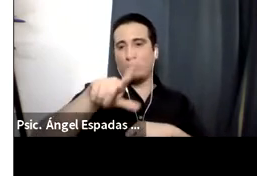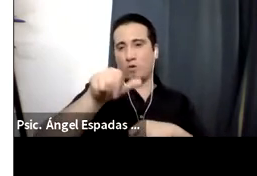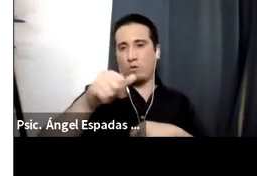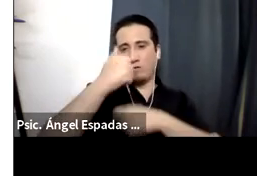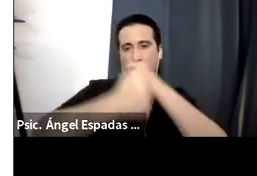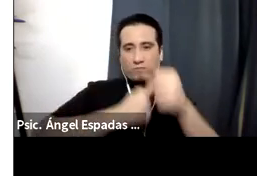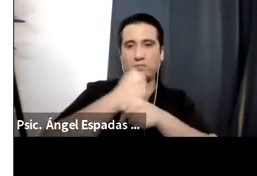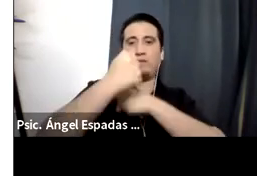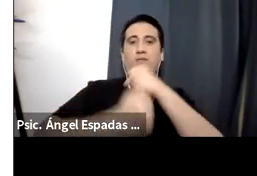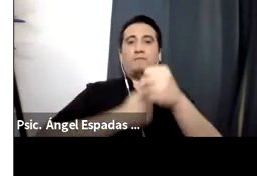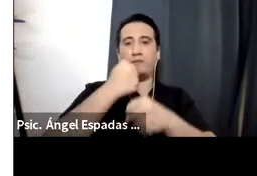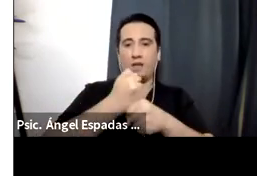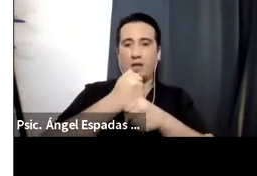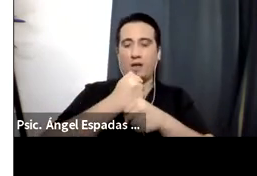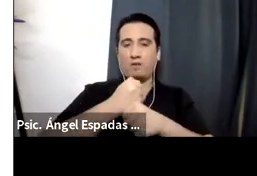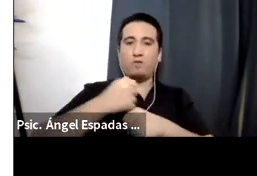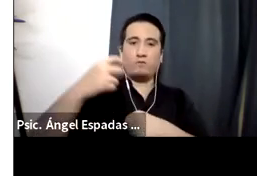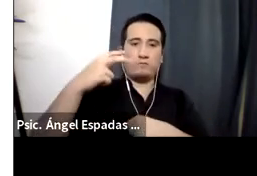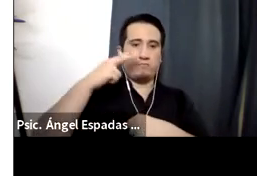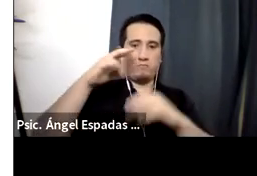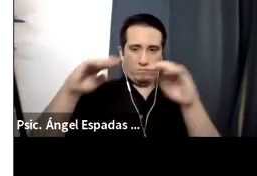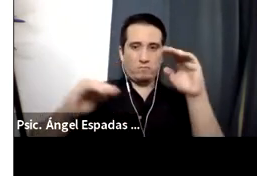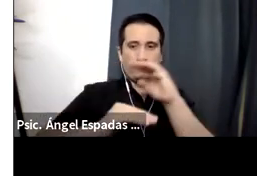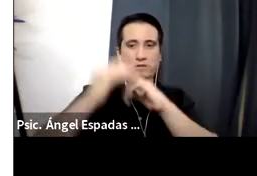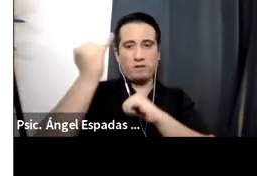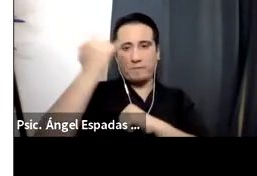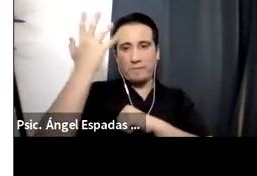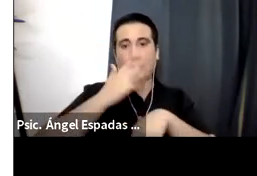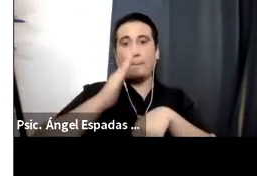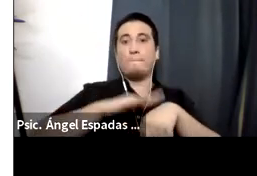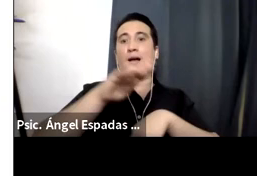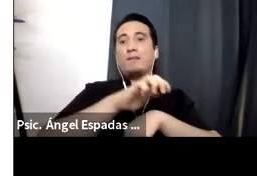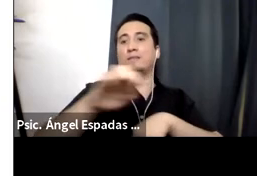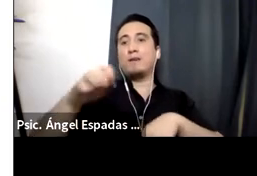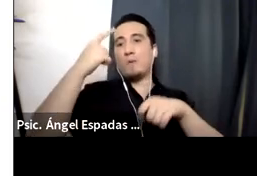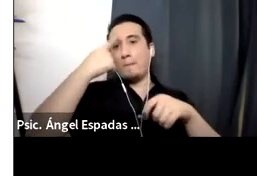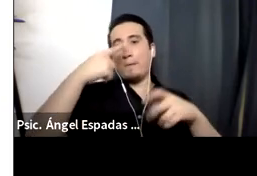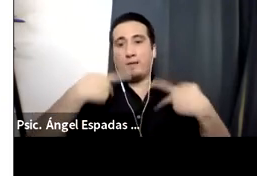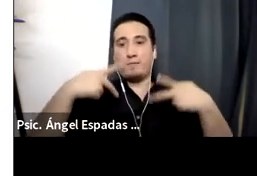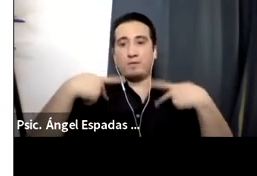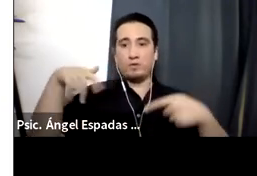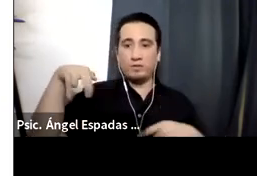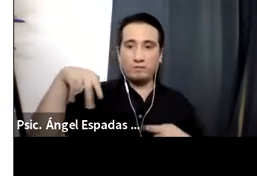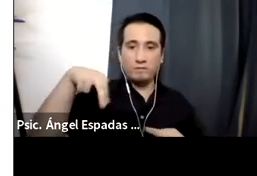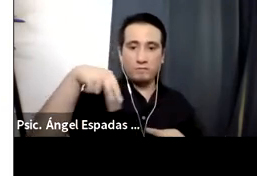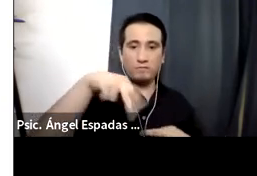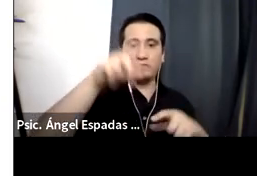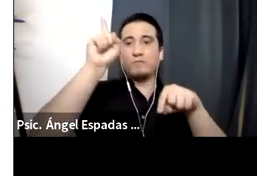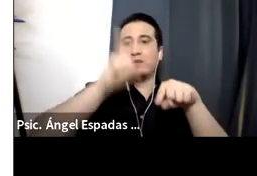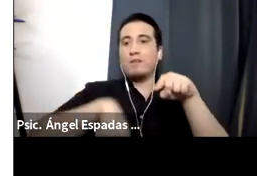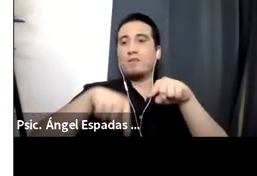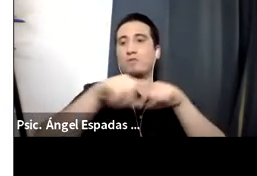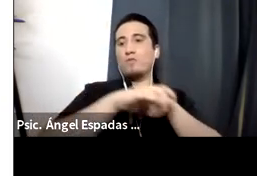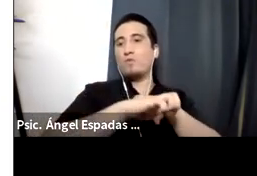años en donde ya se utiliza más espacio para el peatón y se le quitó espacio